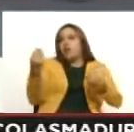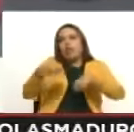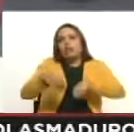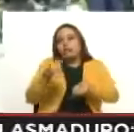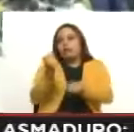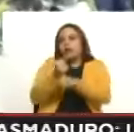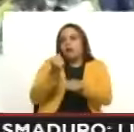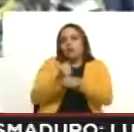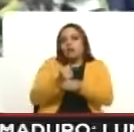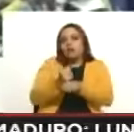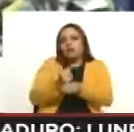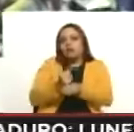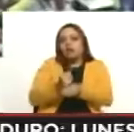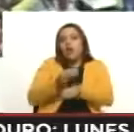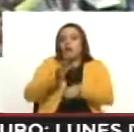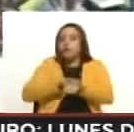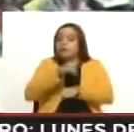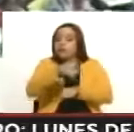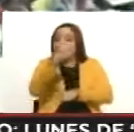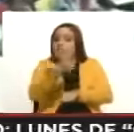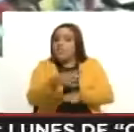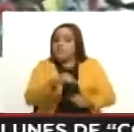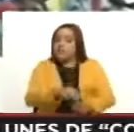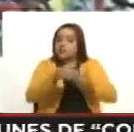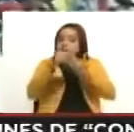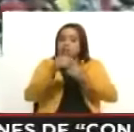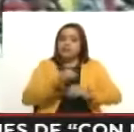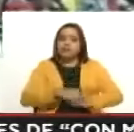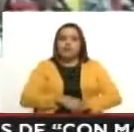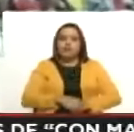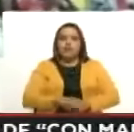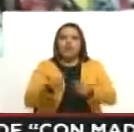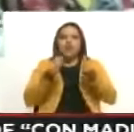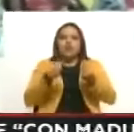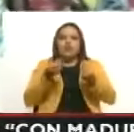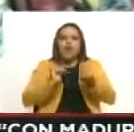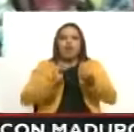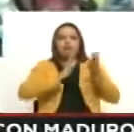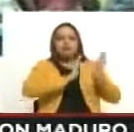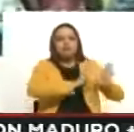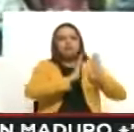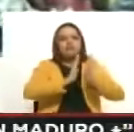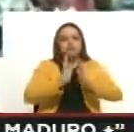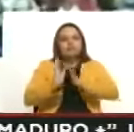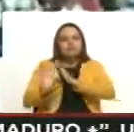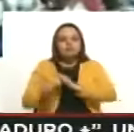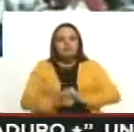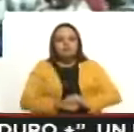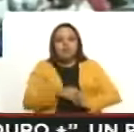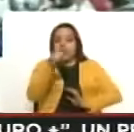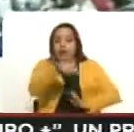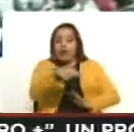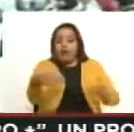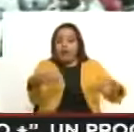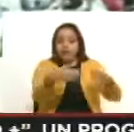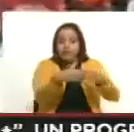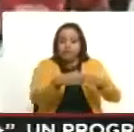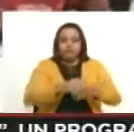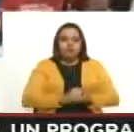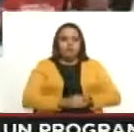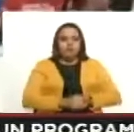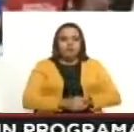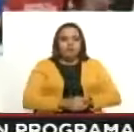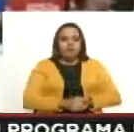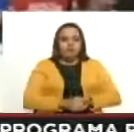para que no haya un vacío ahí, ¿ves? ¿Cómo va a estar conformado ese equipo?